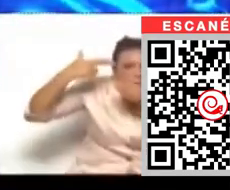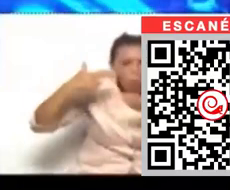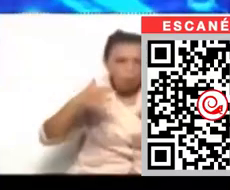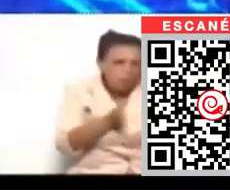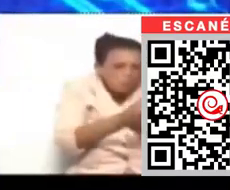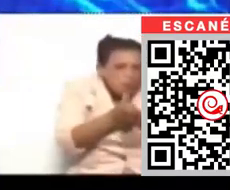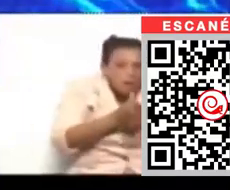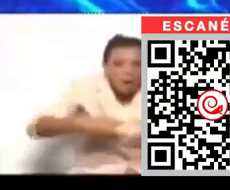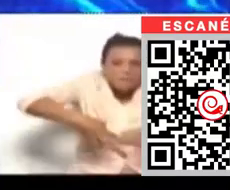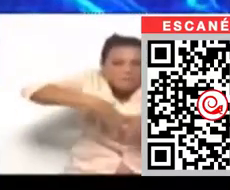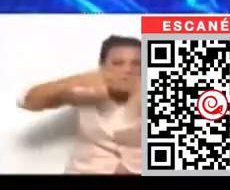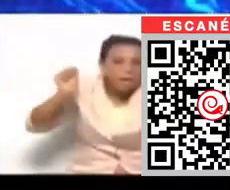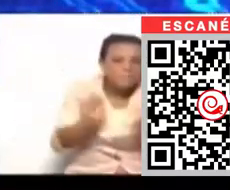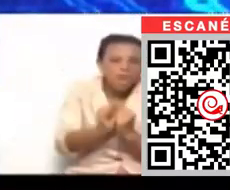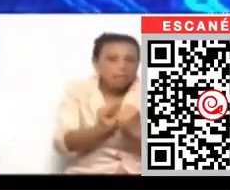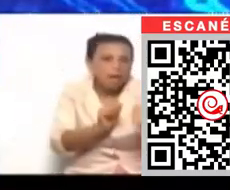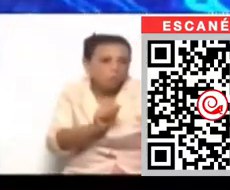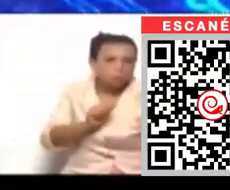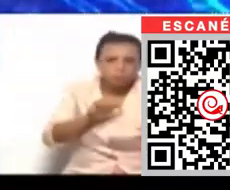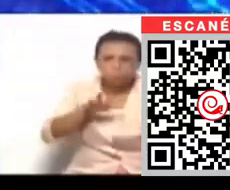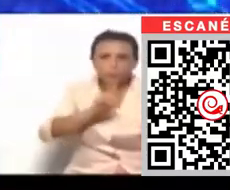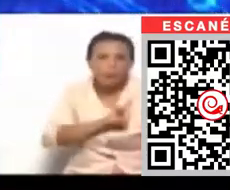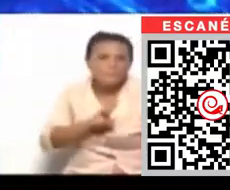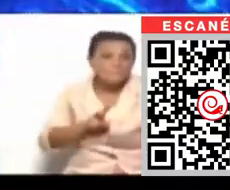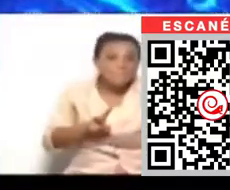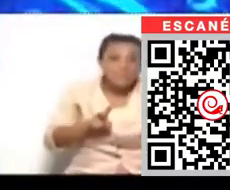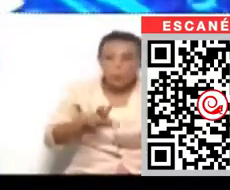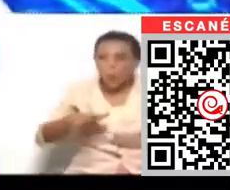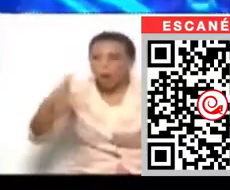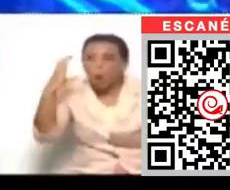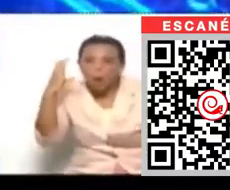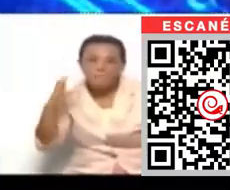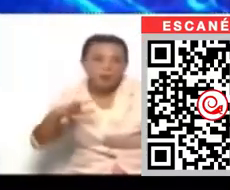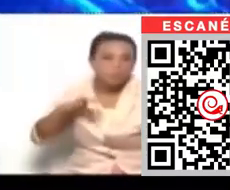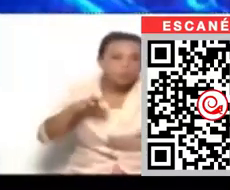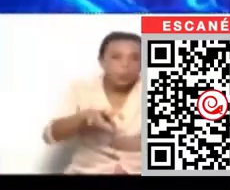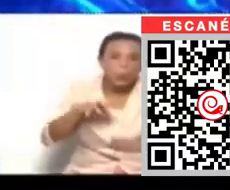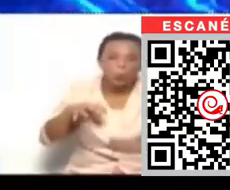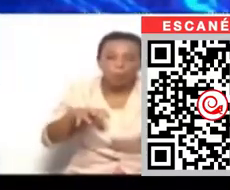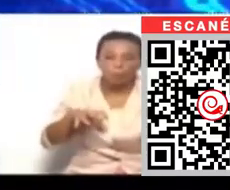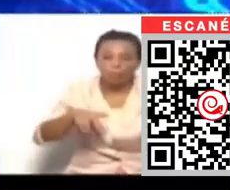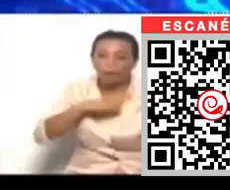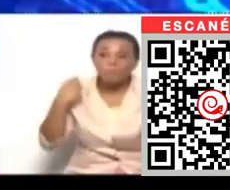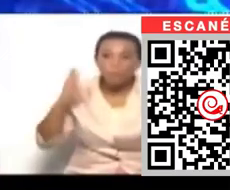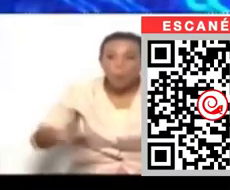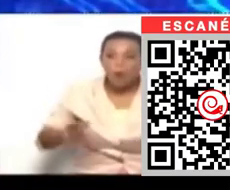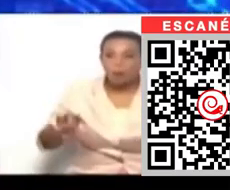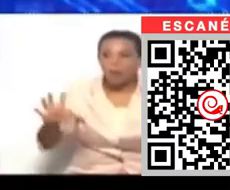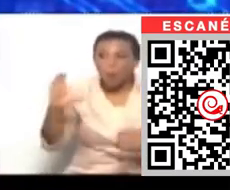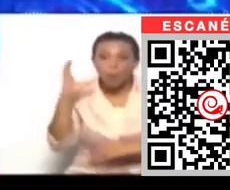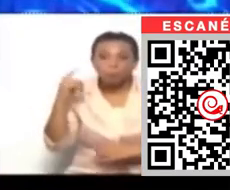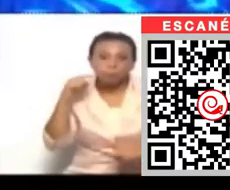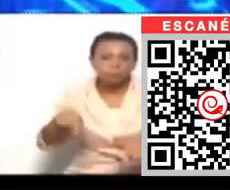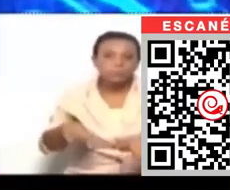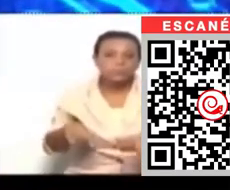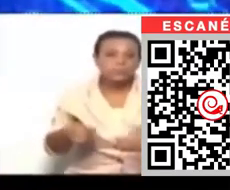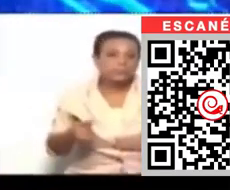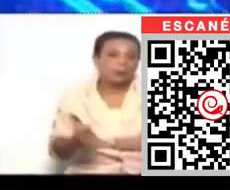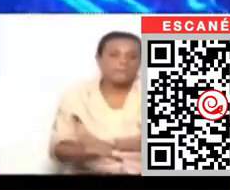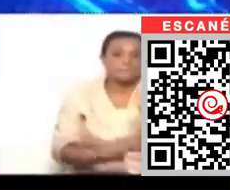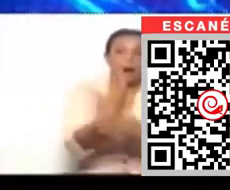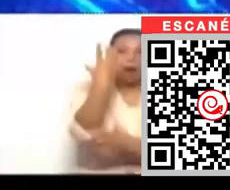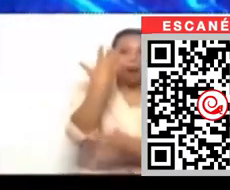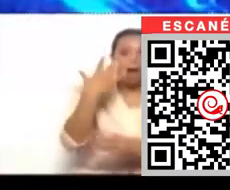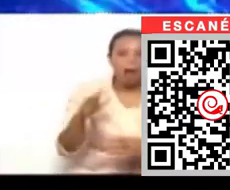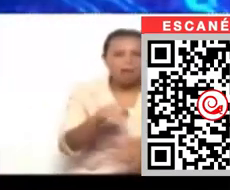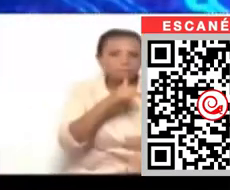un enfrentamiento, un combate, cayeron en combate varios mercenarios que aparecían en la